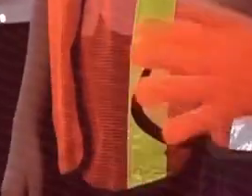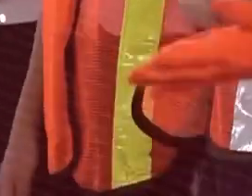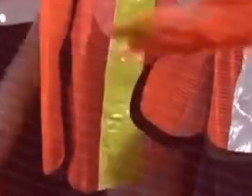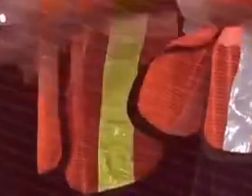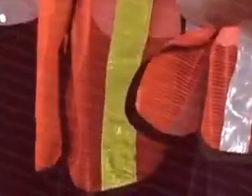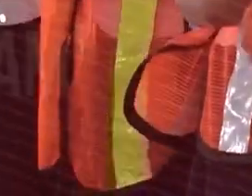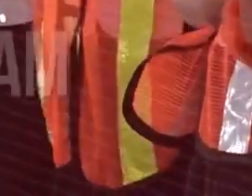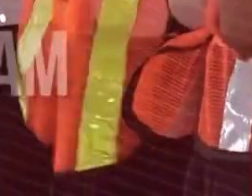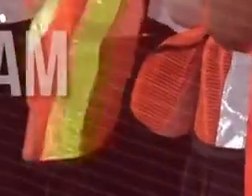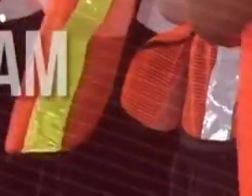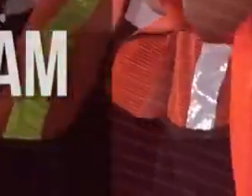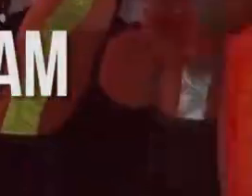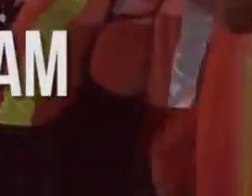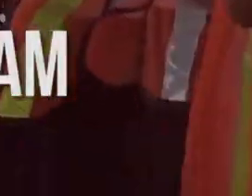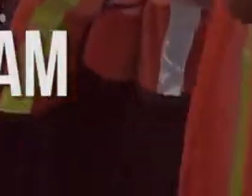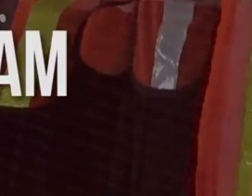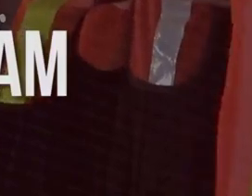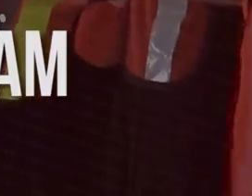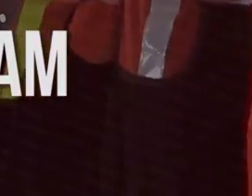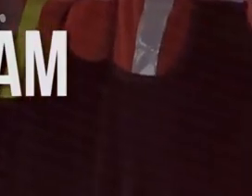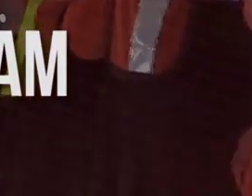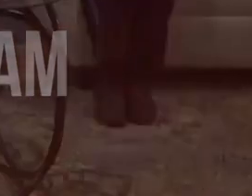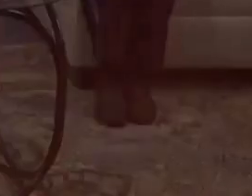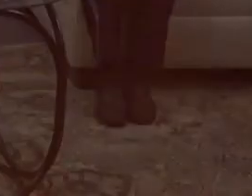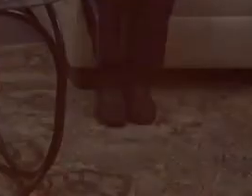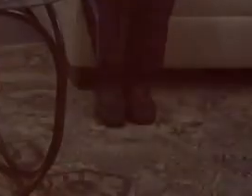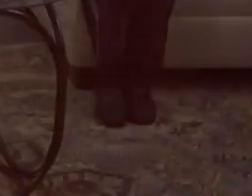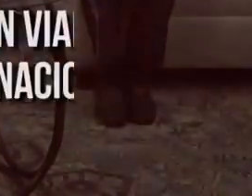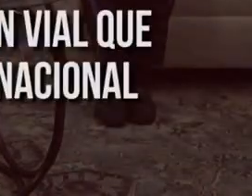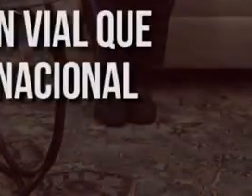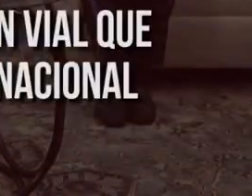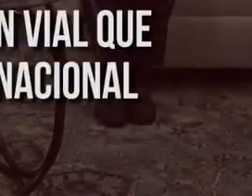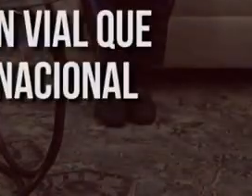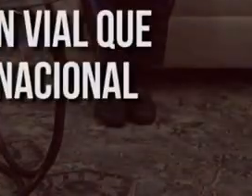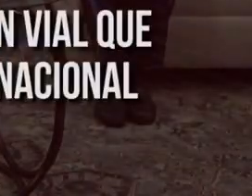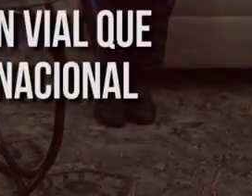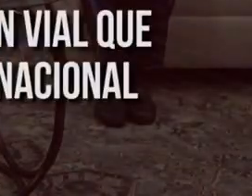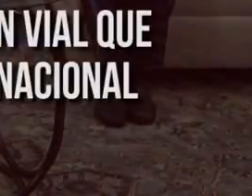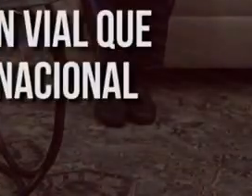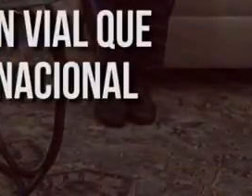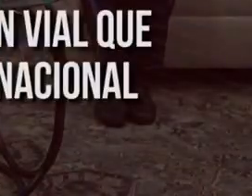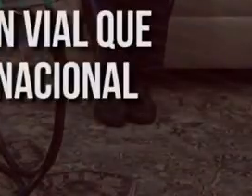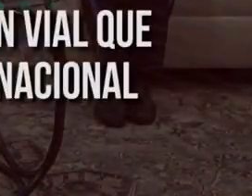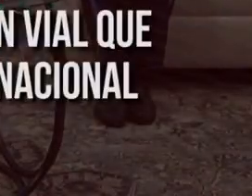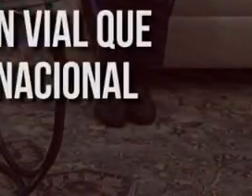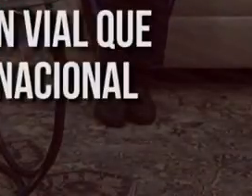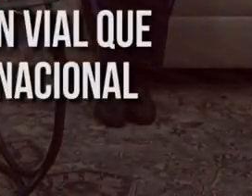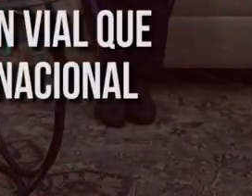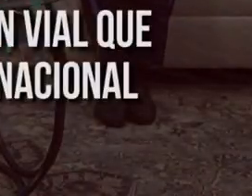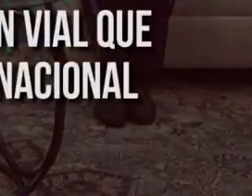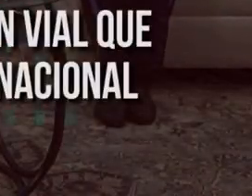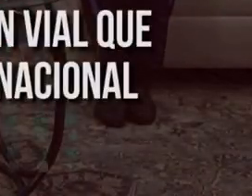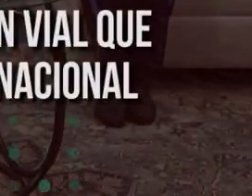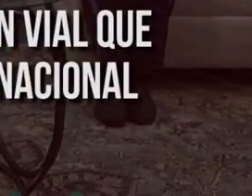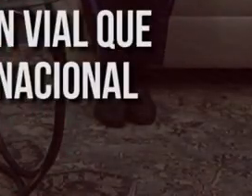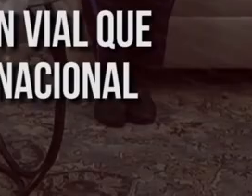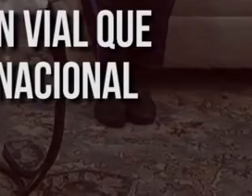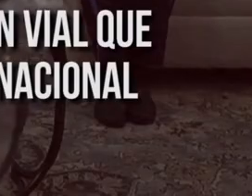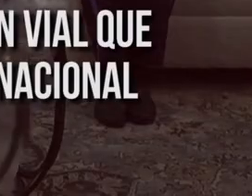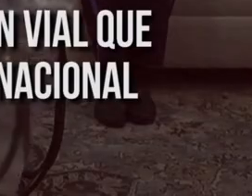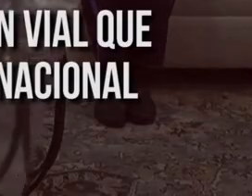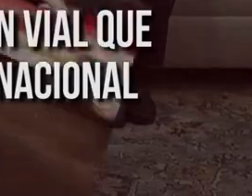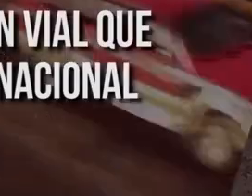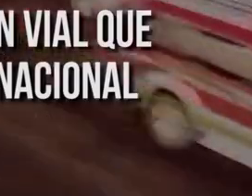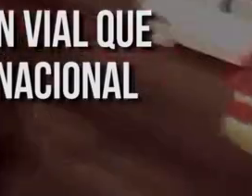En el próximo capítulo del programa Nicaragua Linda y Segura, estaremos hablando sobre el trabajo de educación vial que desarrolla la Policía Nacional